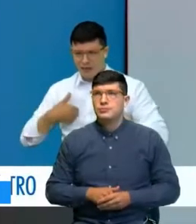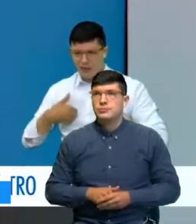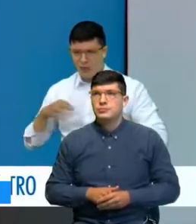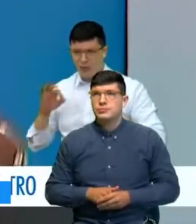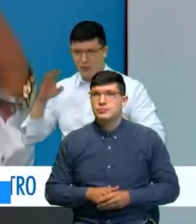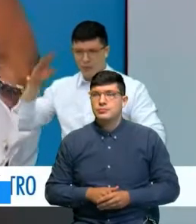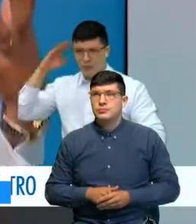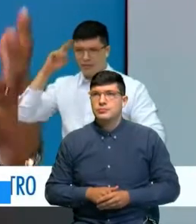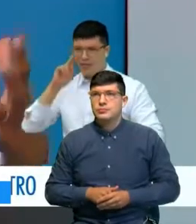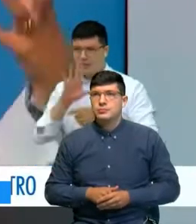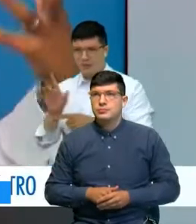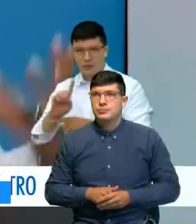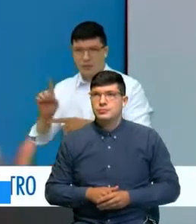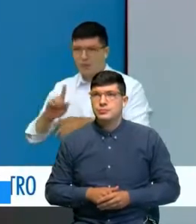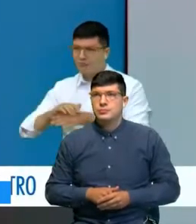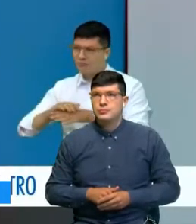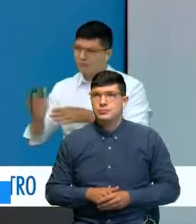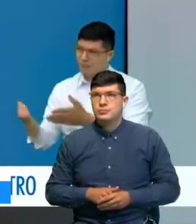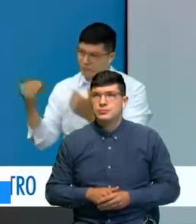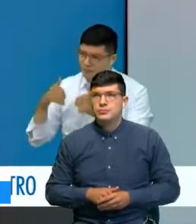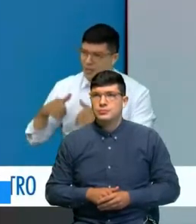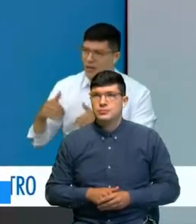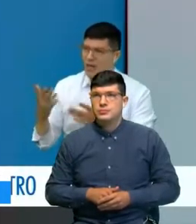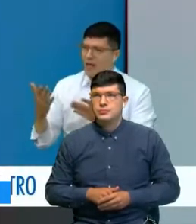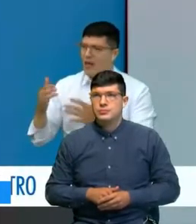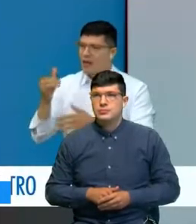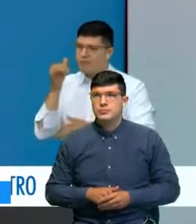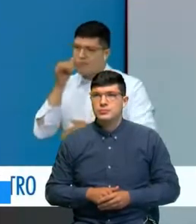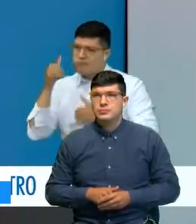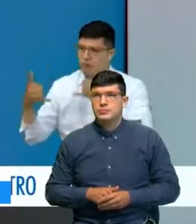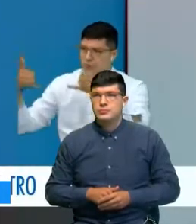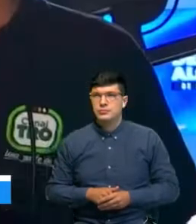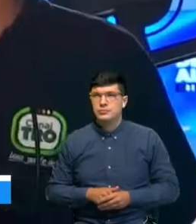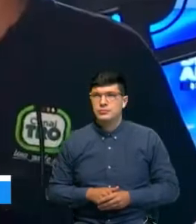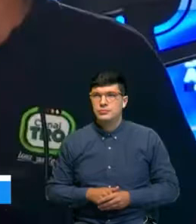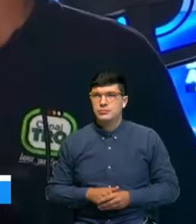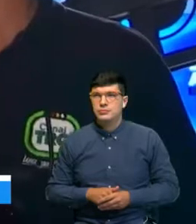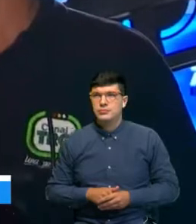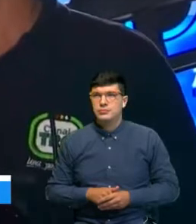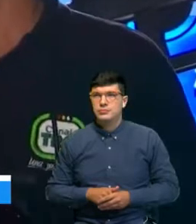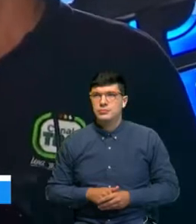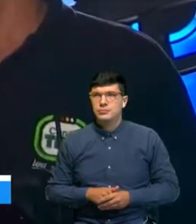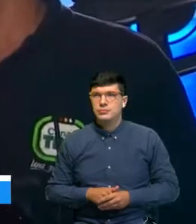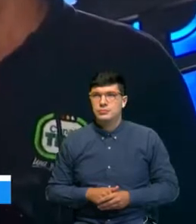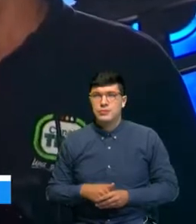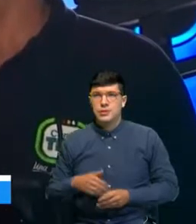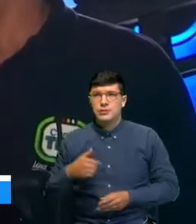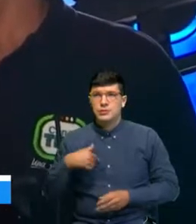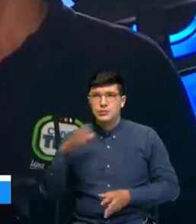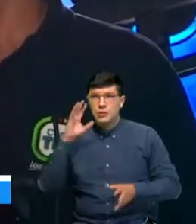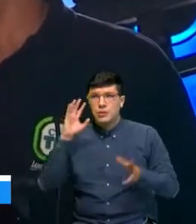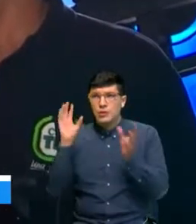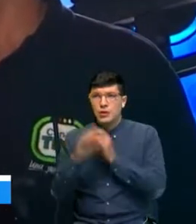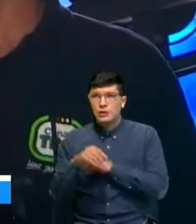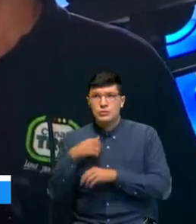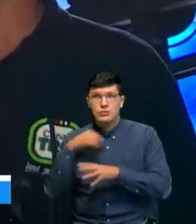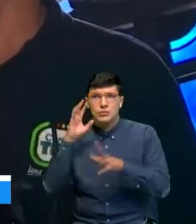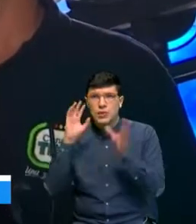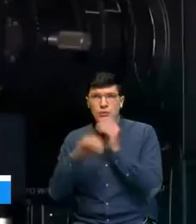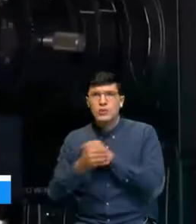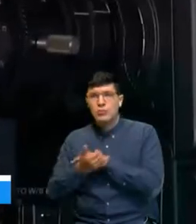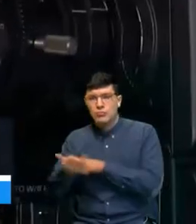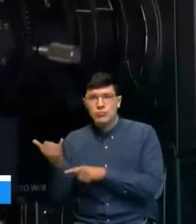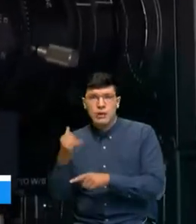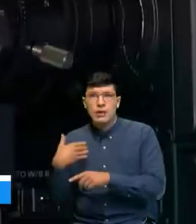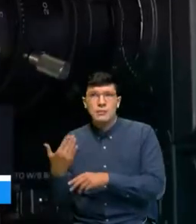municipio traer un cais y toda esa cuestión no estoy en contra con respeto repito no estoy en contra de eso porque eso sirve